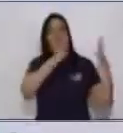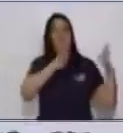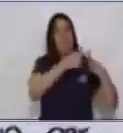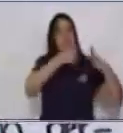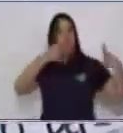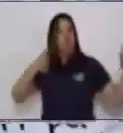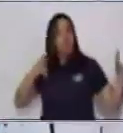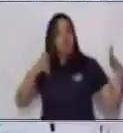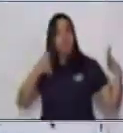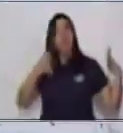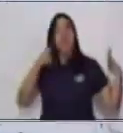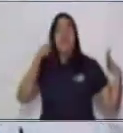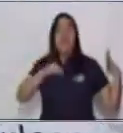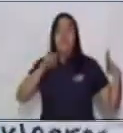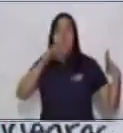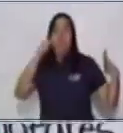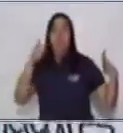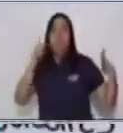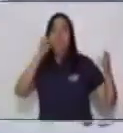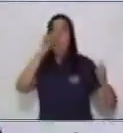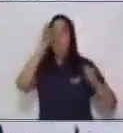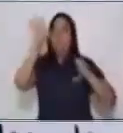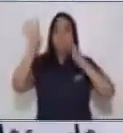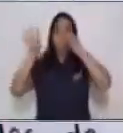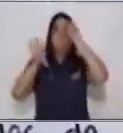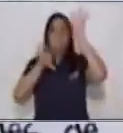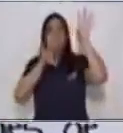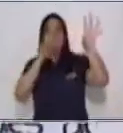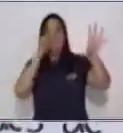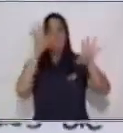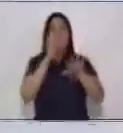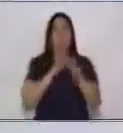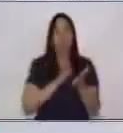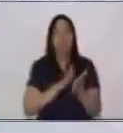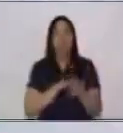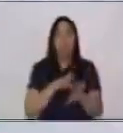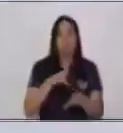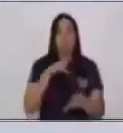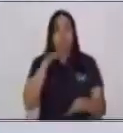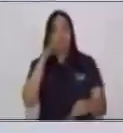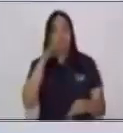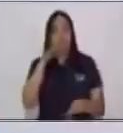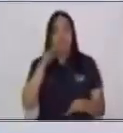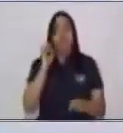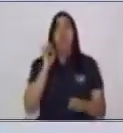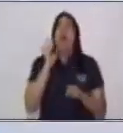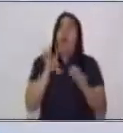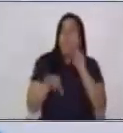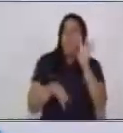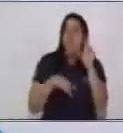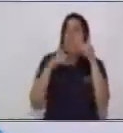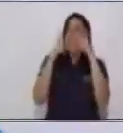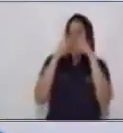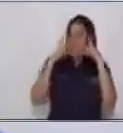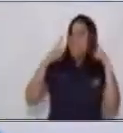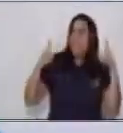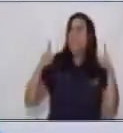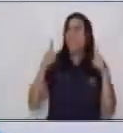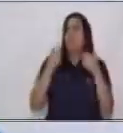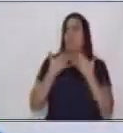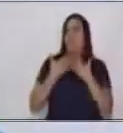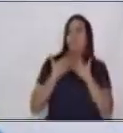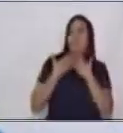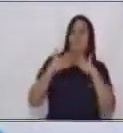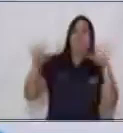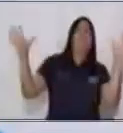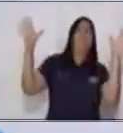son 1000 veces más brillantes. En su núcleo alcanza temperaturas de hasta 15 millones de grados centígrados.